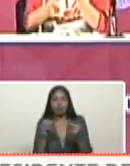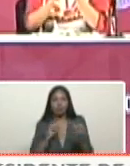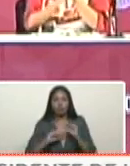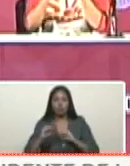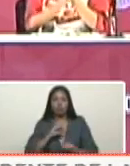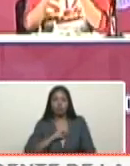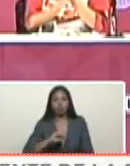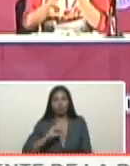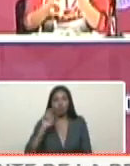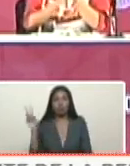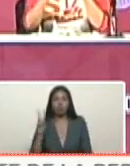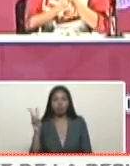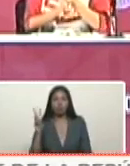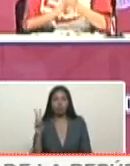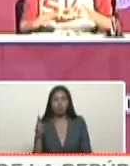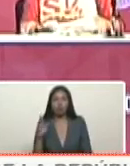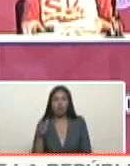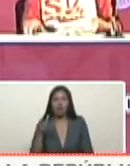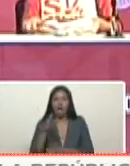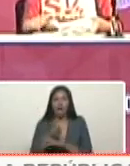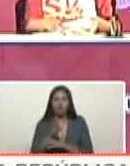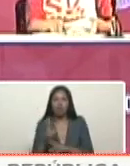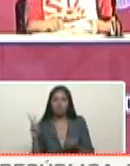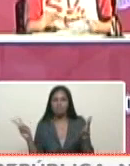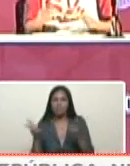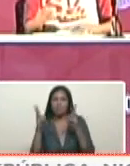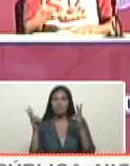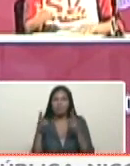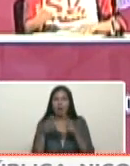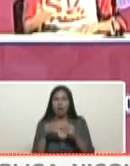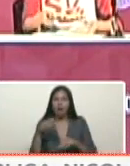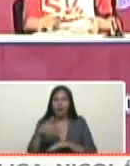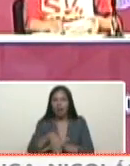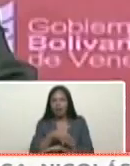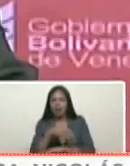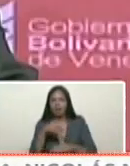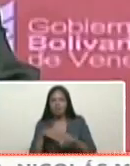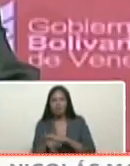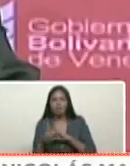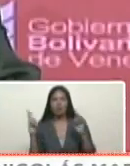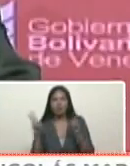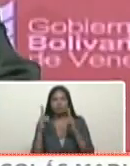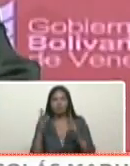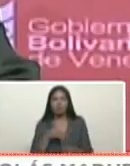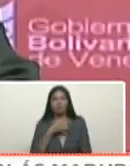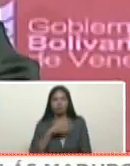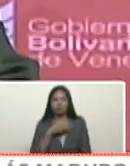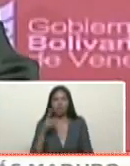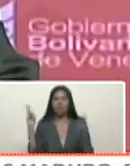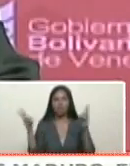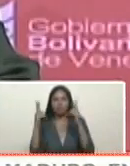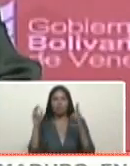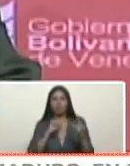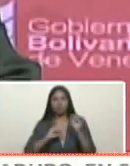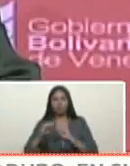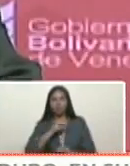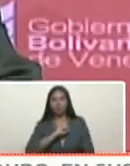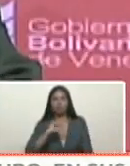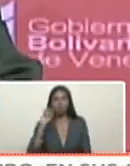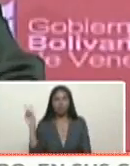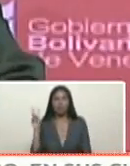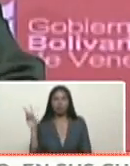Movimiento Somos Venezuela. A la carga, a la batalla, a la calle y a la victoria social. ¡Que viva el movimiento Somos